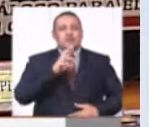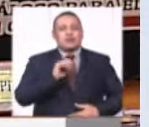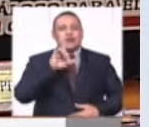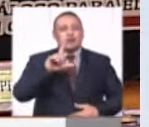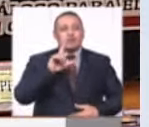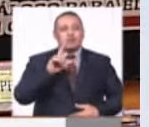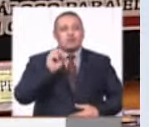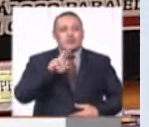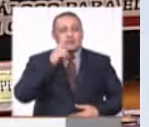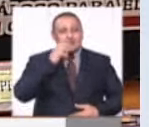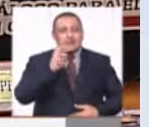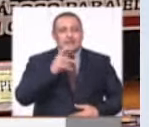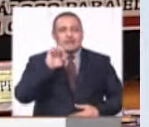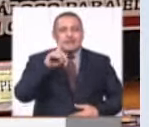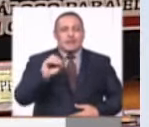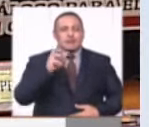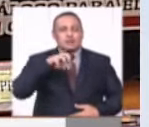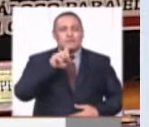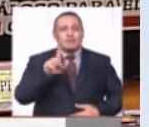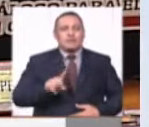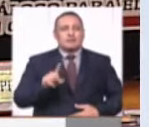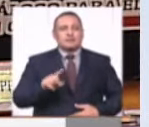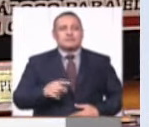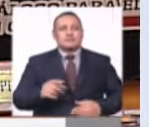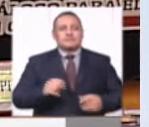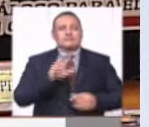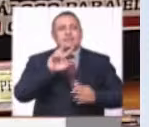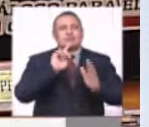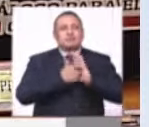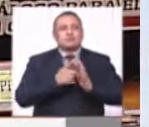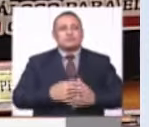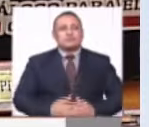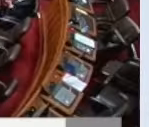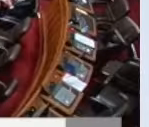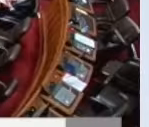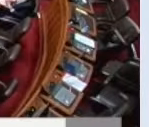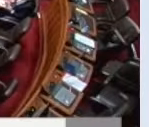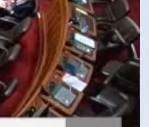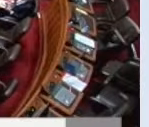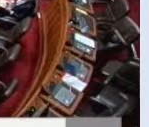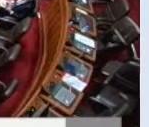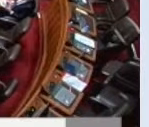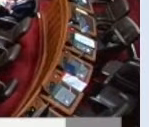Raúl Ricardo Pérez Reyes Espejo. 3 minutos.